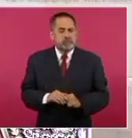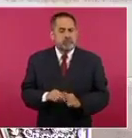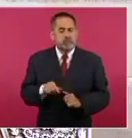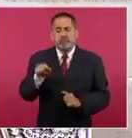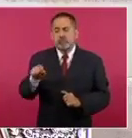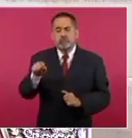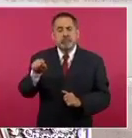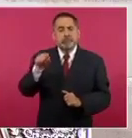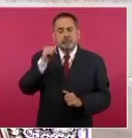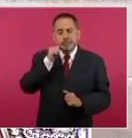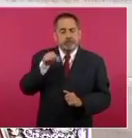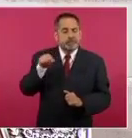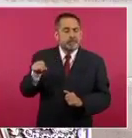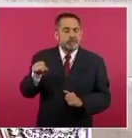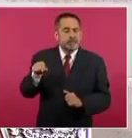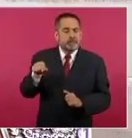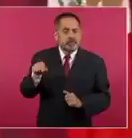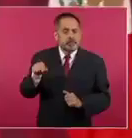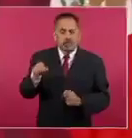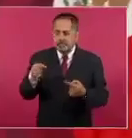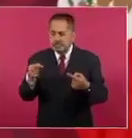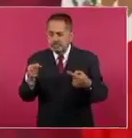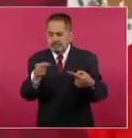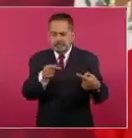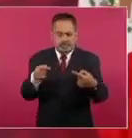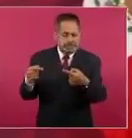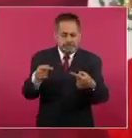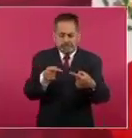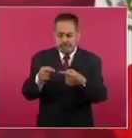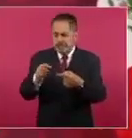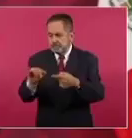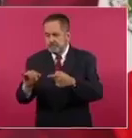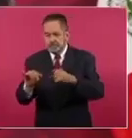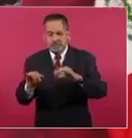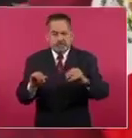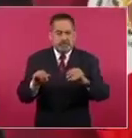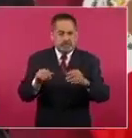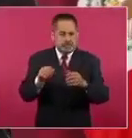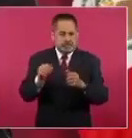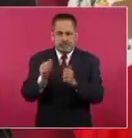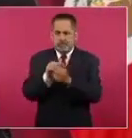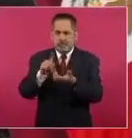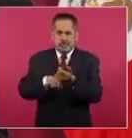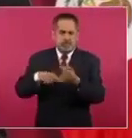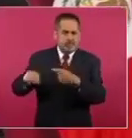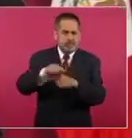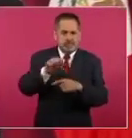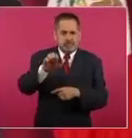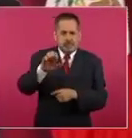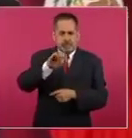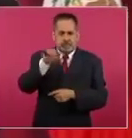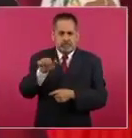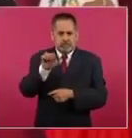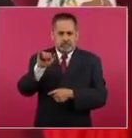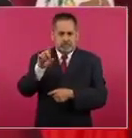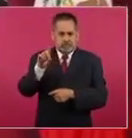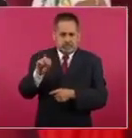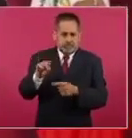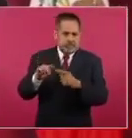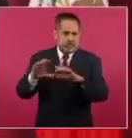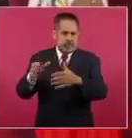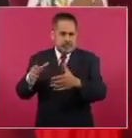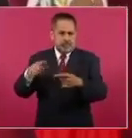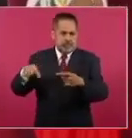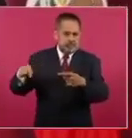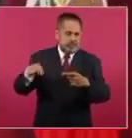cuando hay una controversia con ejidatarios, con comuneros,